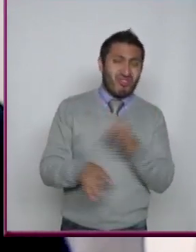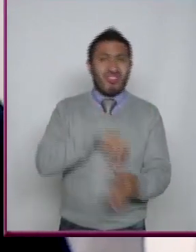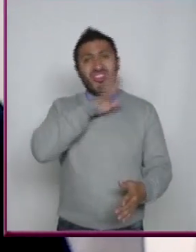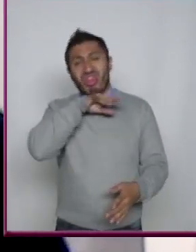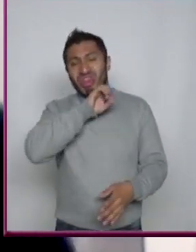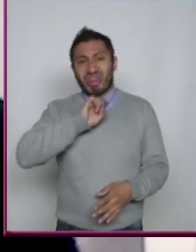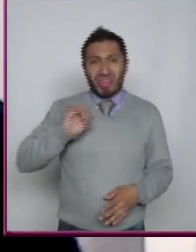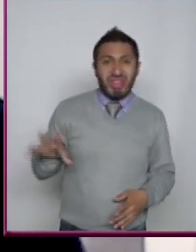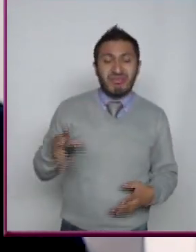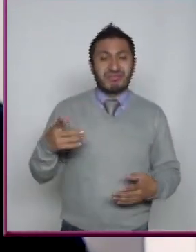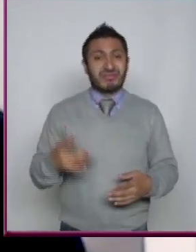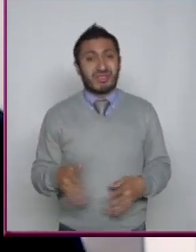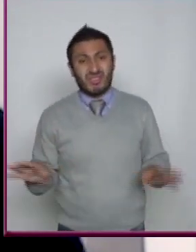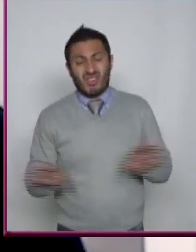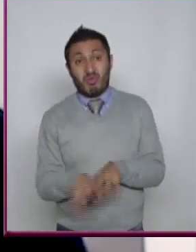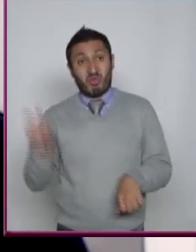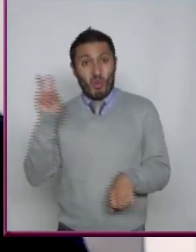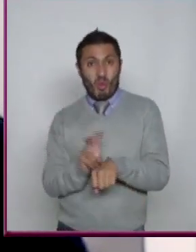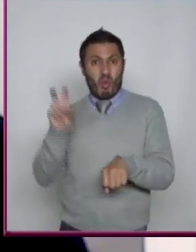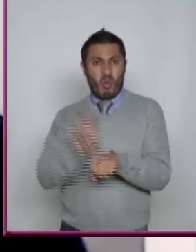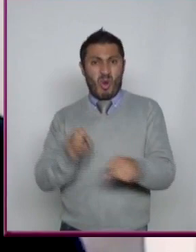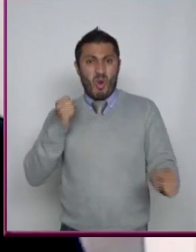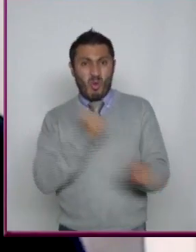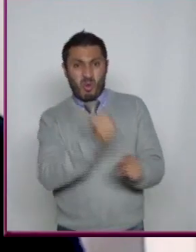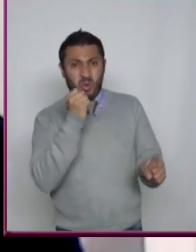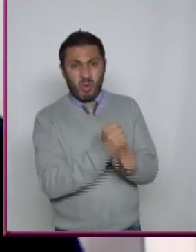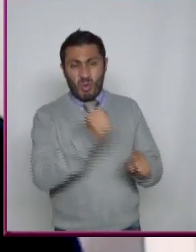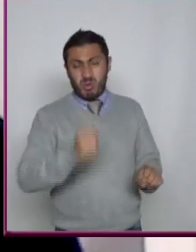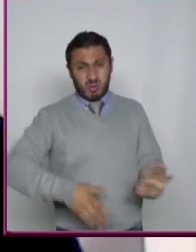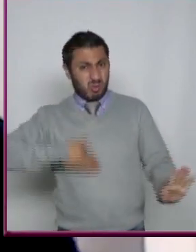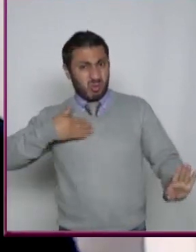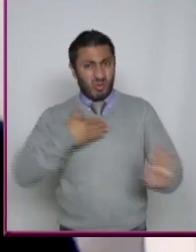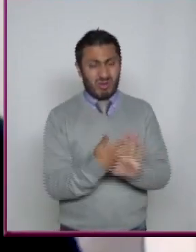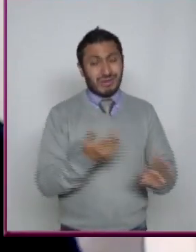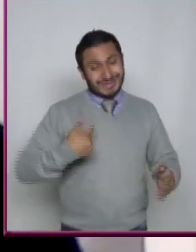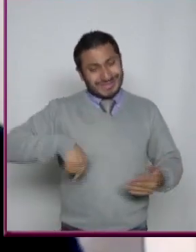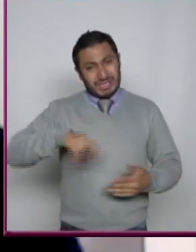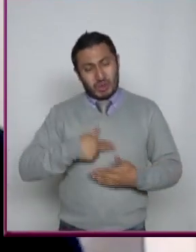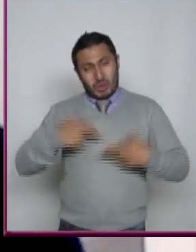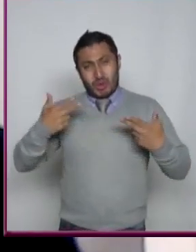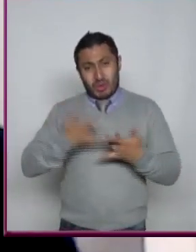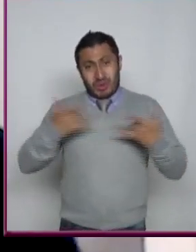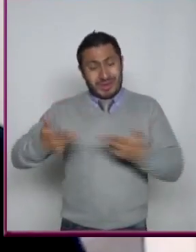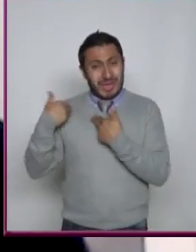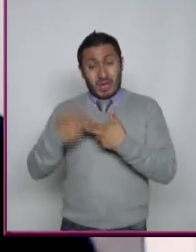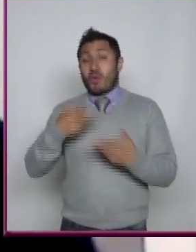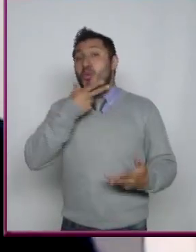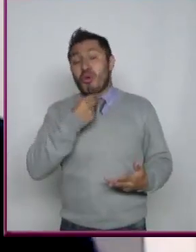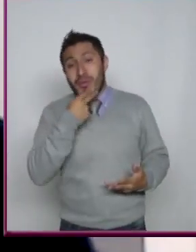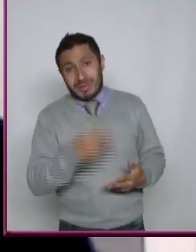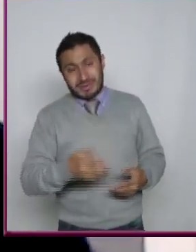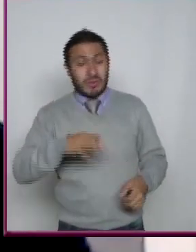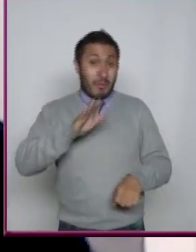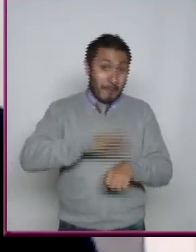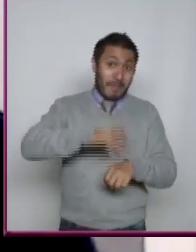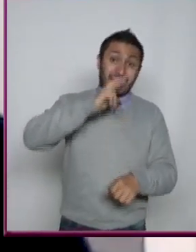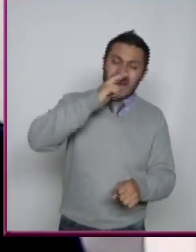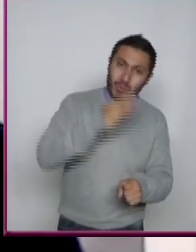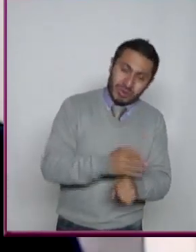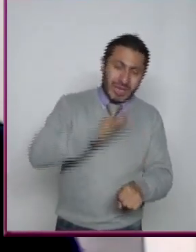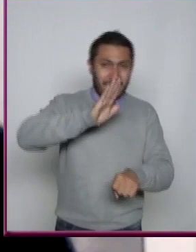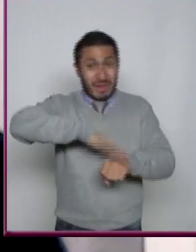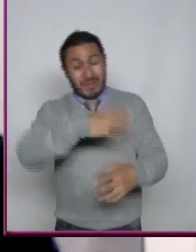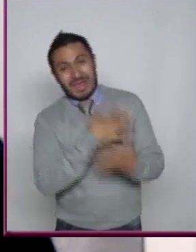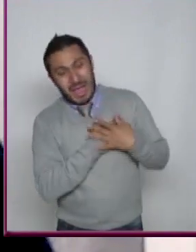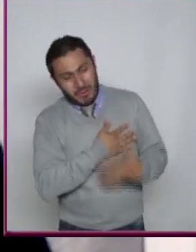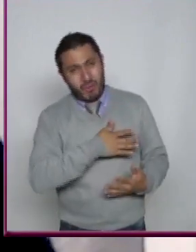basura de repente muy machista, muy violenta que tenemos detrás, ¿no? O sea, cómo hacerlo de una manera como más responsable, más amorosa,